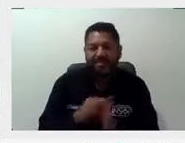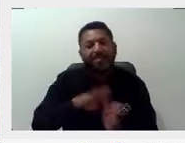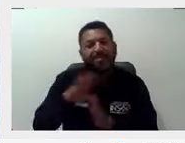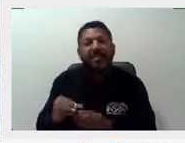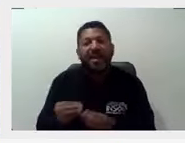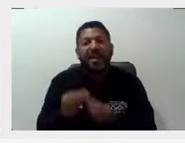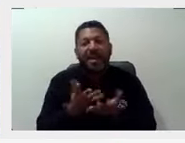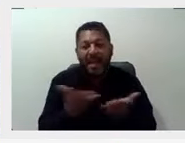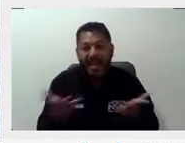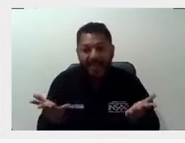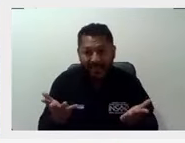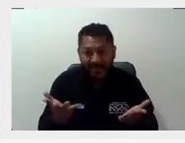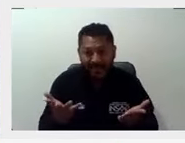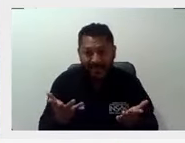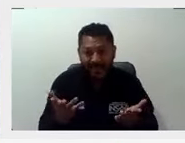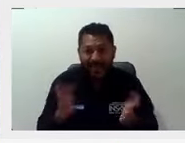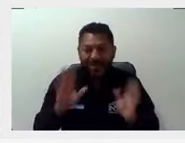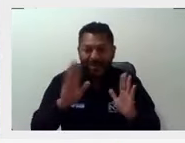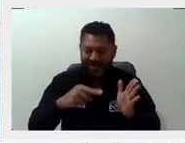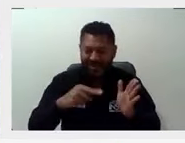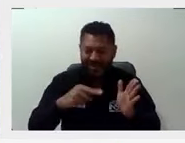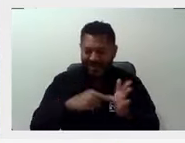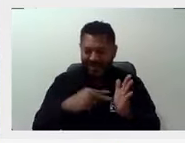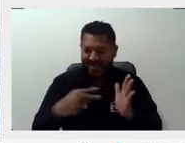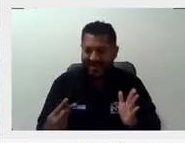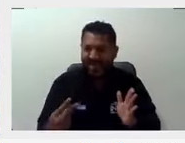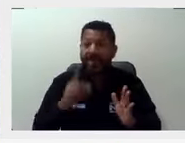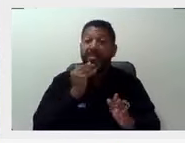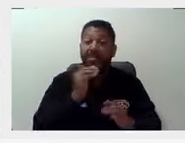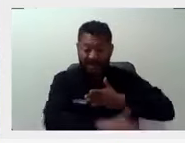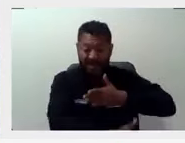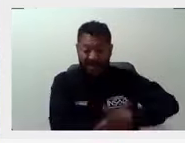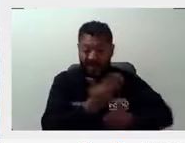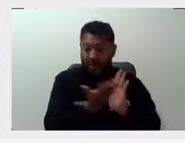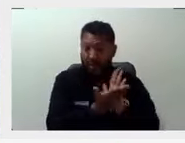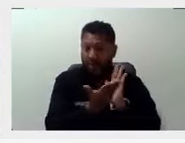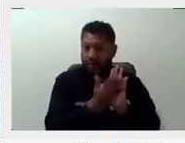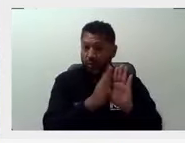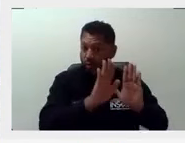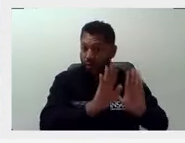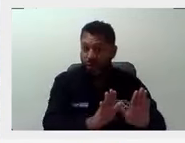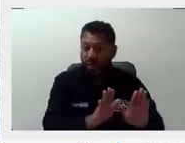de tecnología. El Ministerio de Educación pues ha